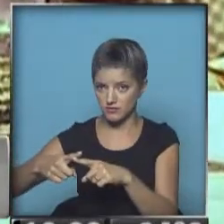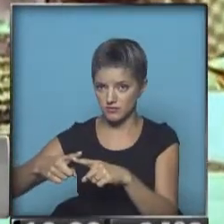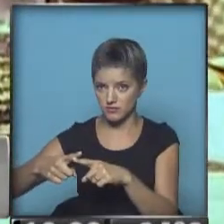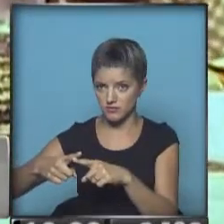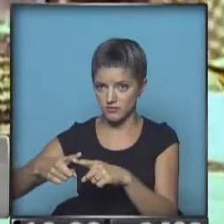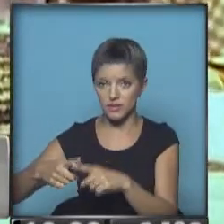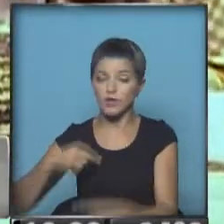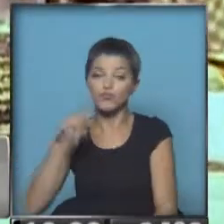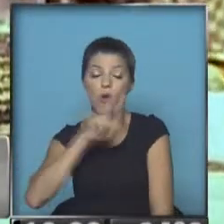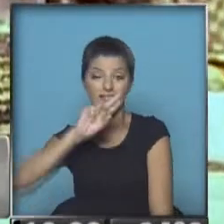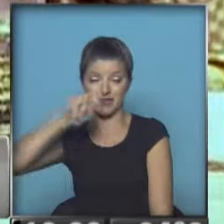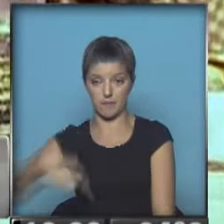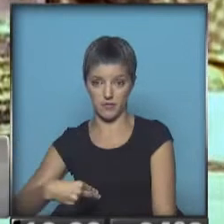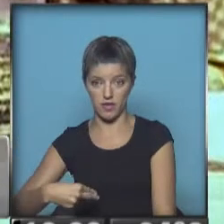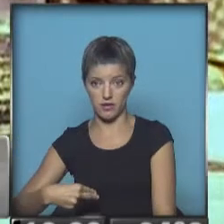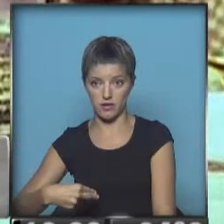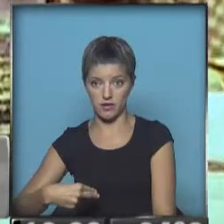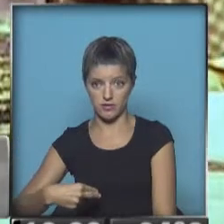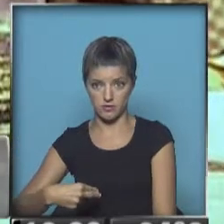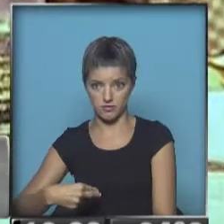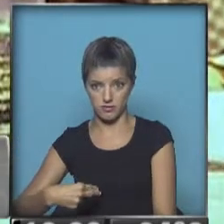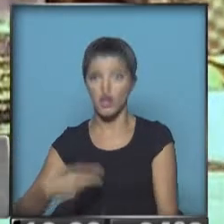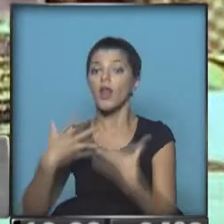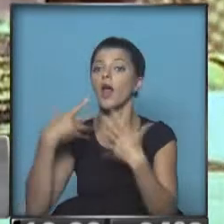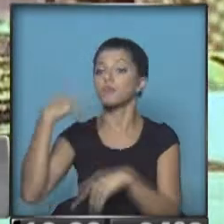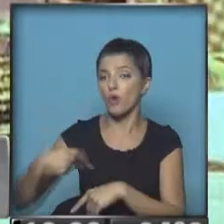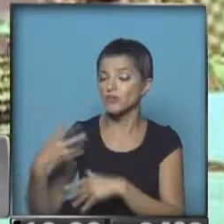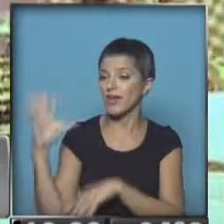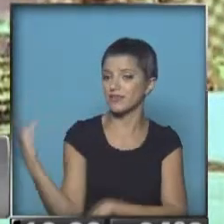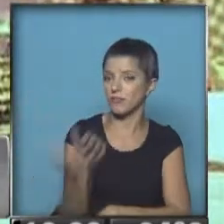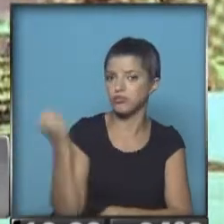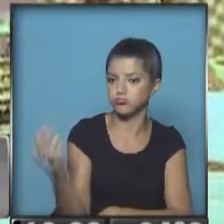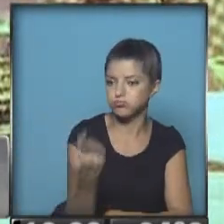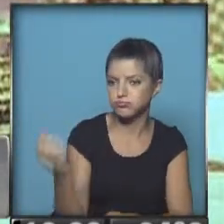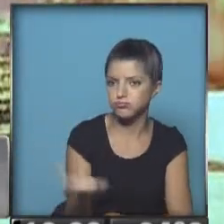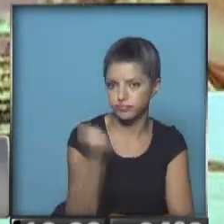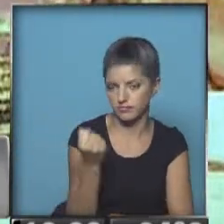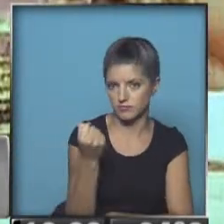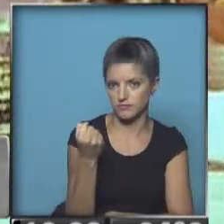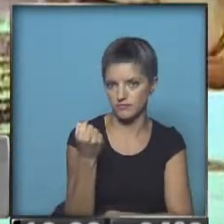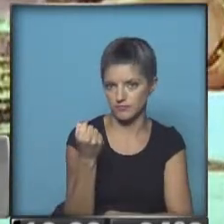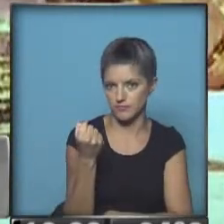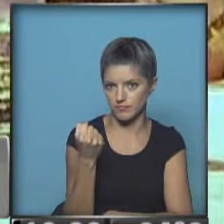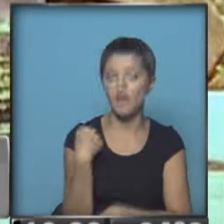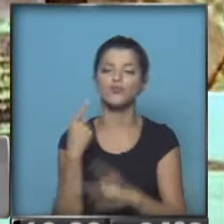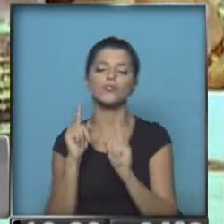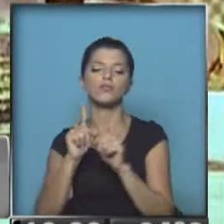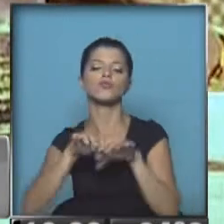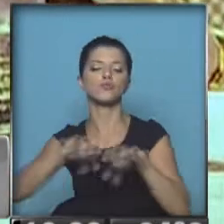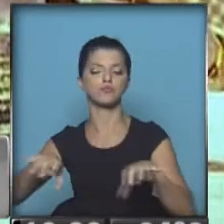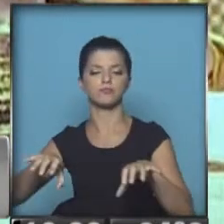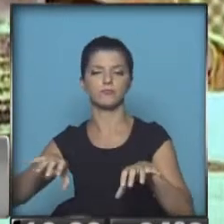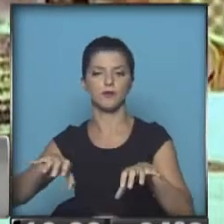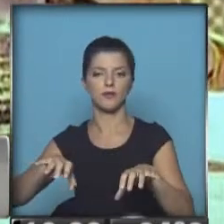de reconocer los logros que se hacen y entonces mantienen divisiones que